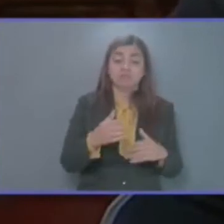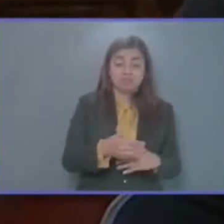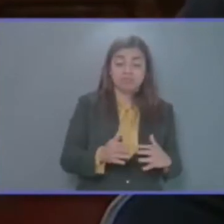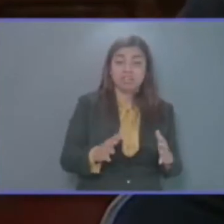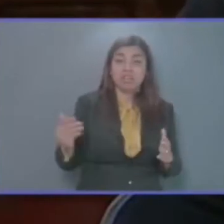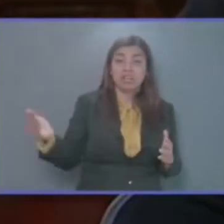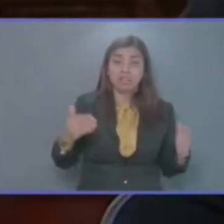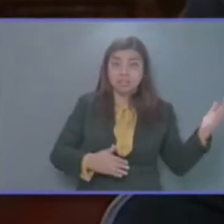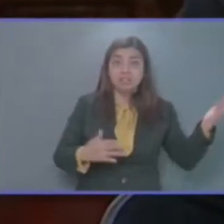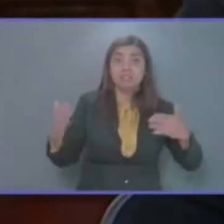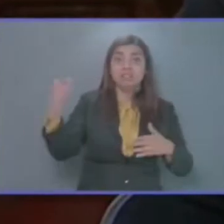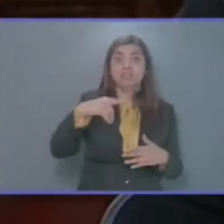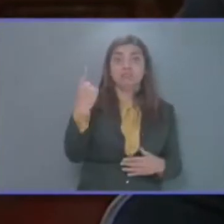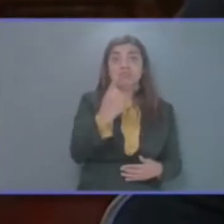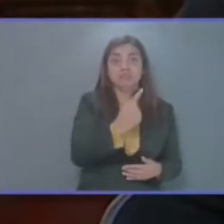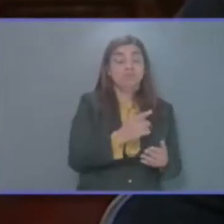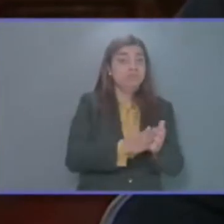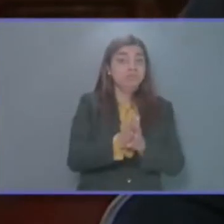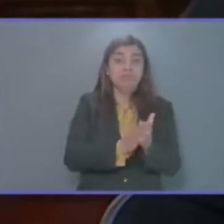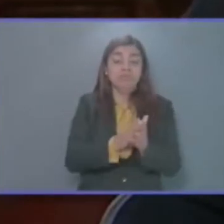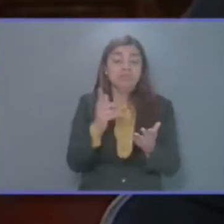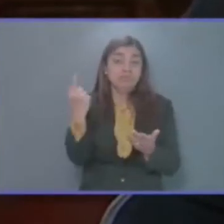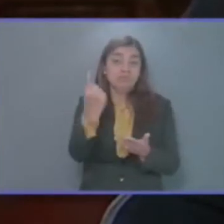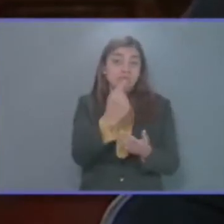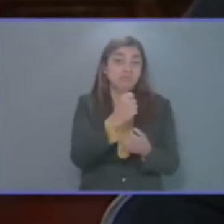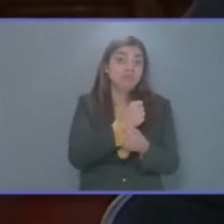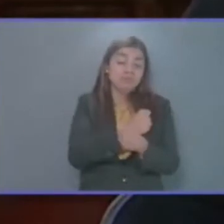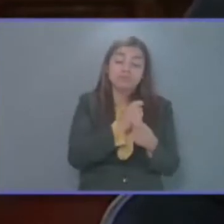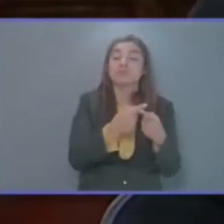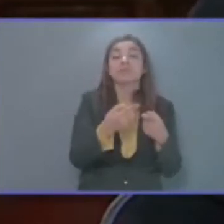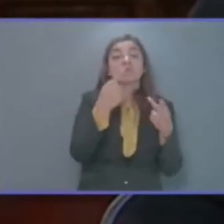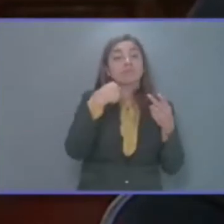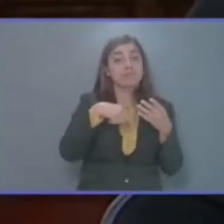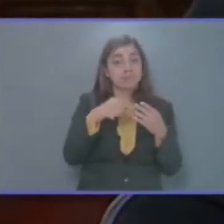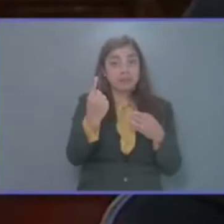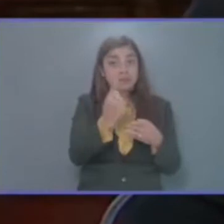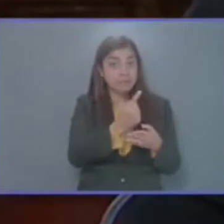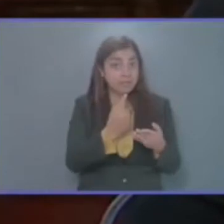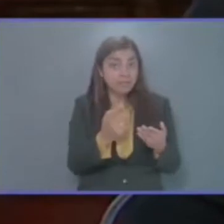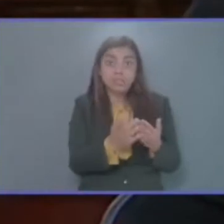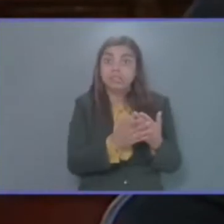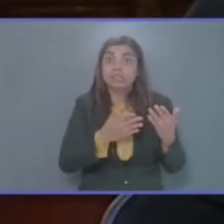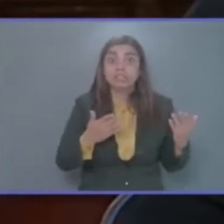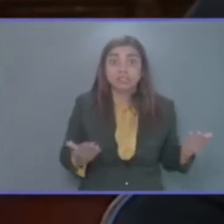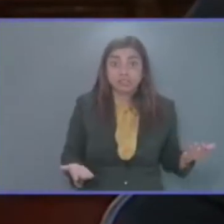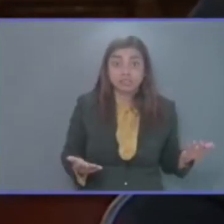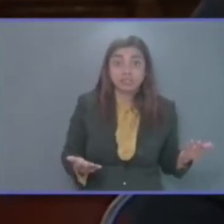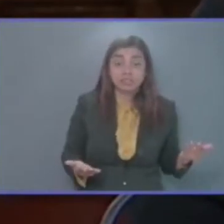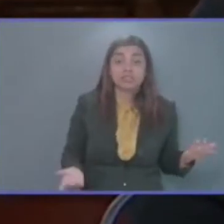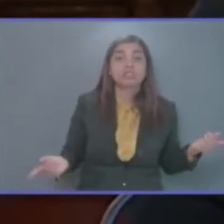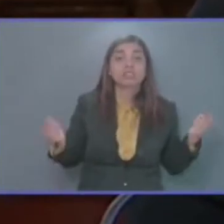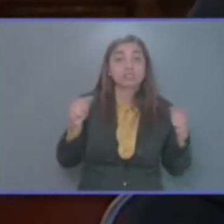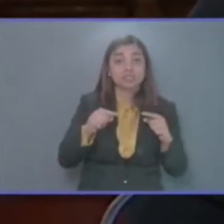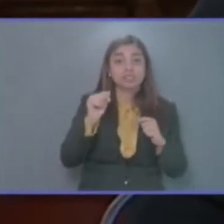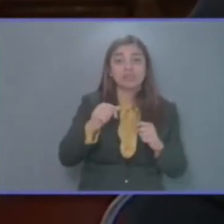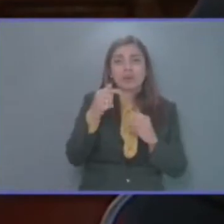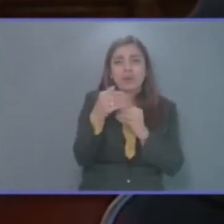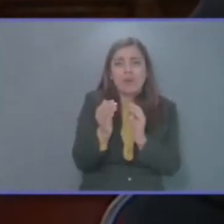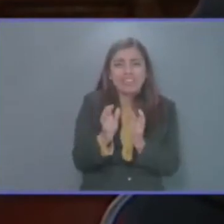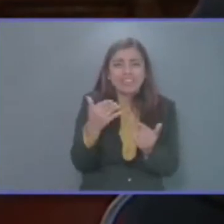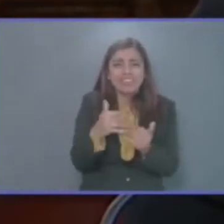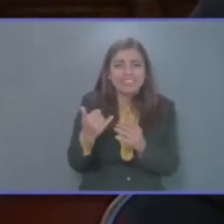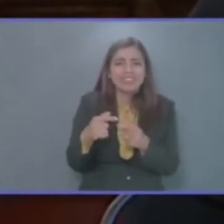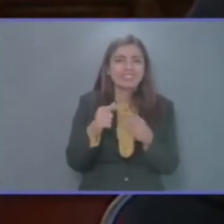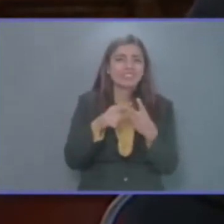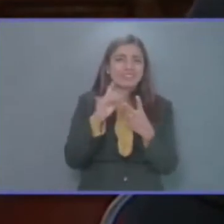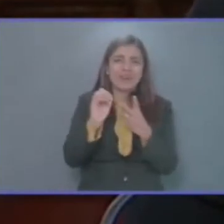que ustedes traen para la gente que ustedes quieren. Y no solamente eso, hay personas de la diáspora que vienen y traen juguetitos o